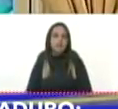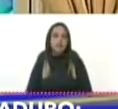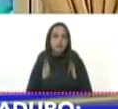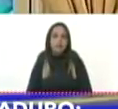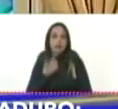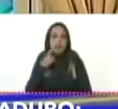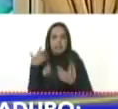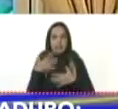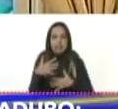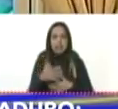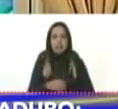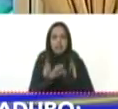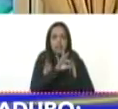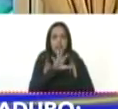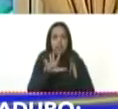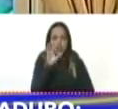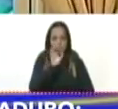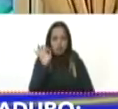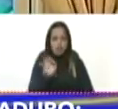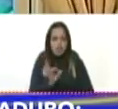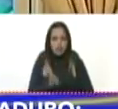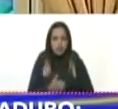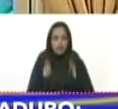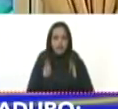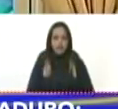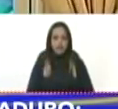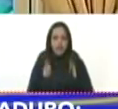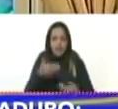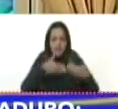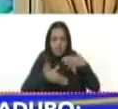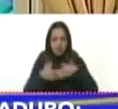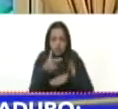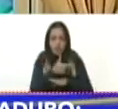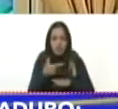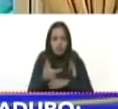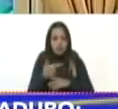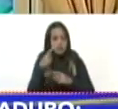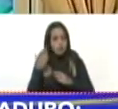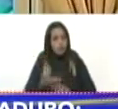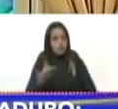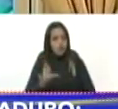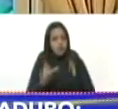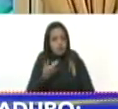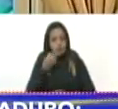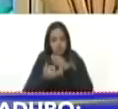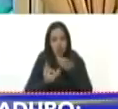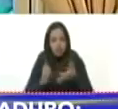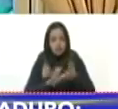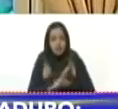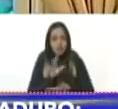Naguará, 35% del registro sacamos. En la elección de gobernadores. Este dato es importante por el comentario que voy a hacer sobre Colombia.